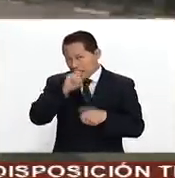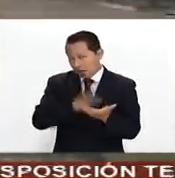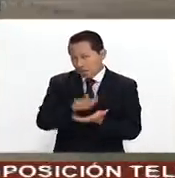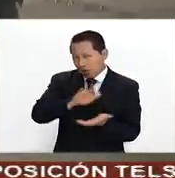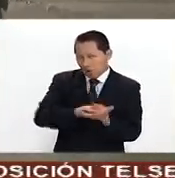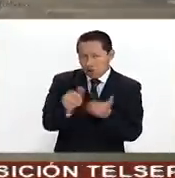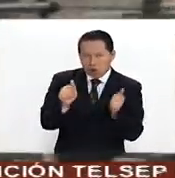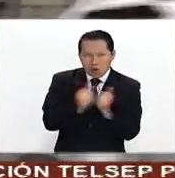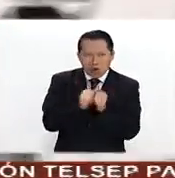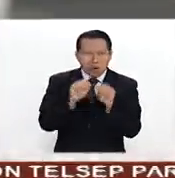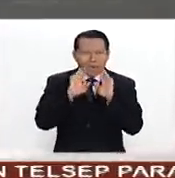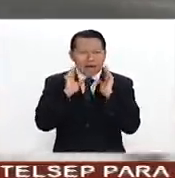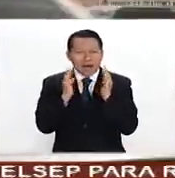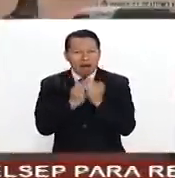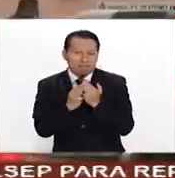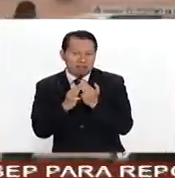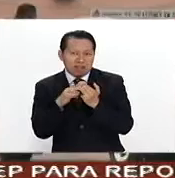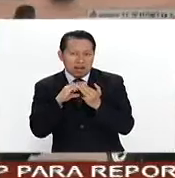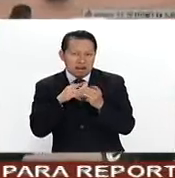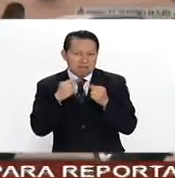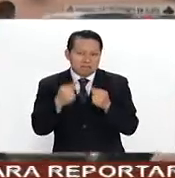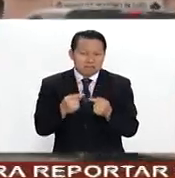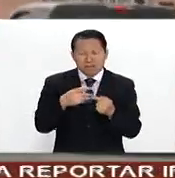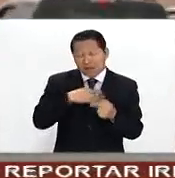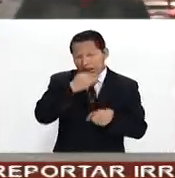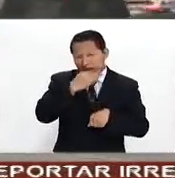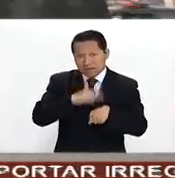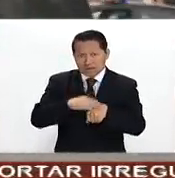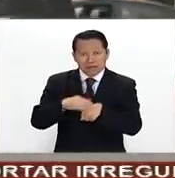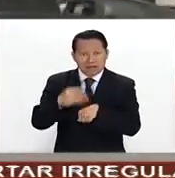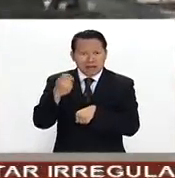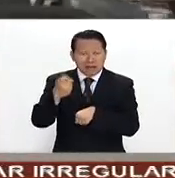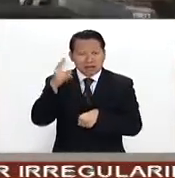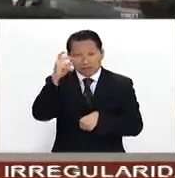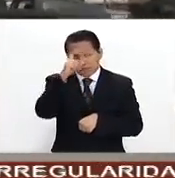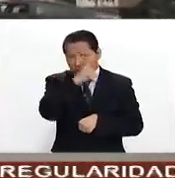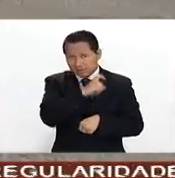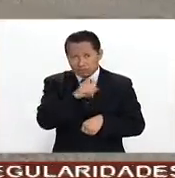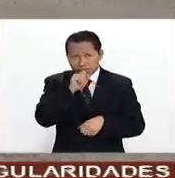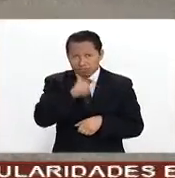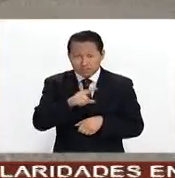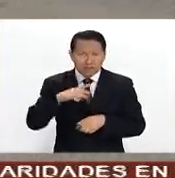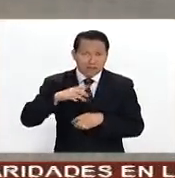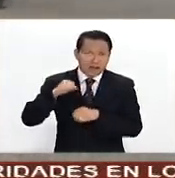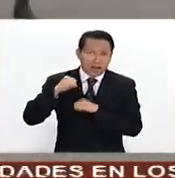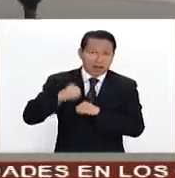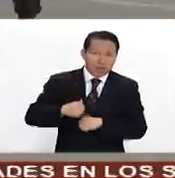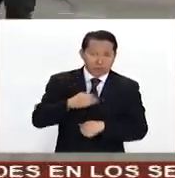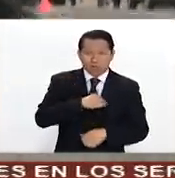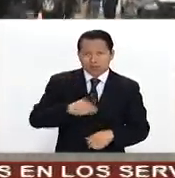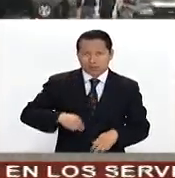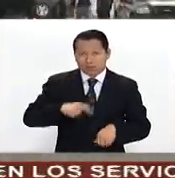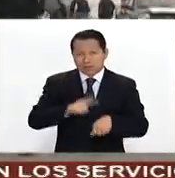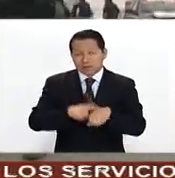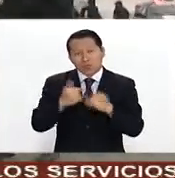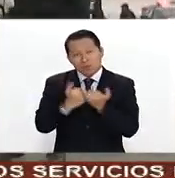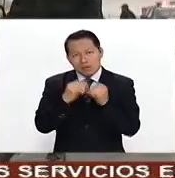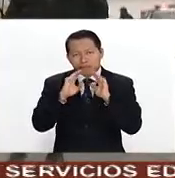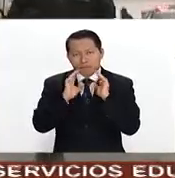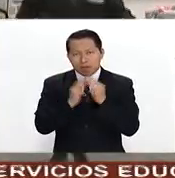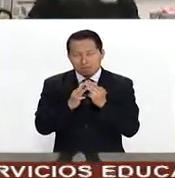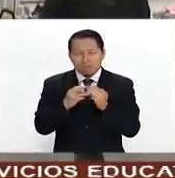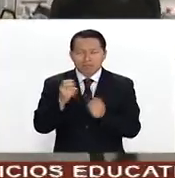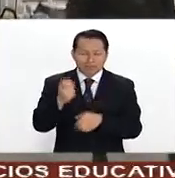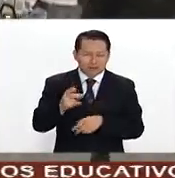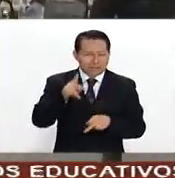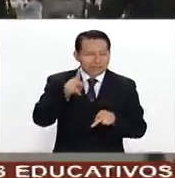un cártel rival. Así la connivencia entre autoridades municipales y el crimen organizado.